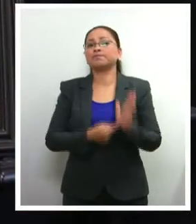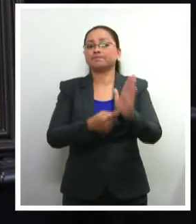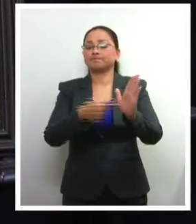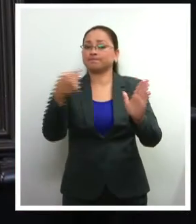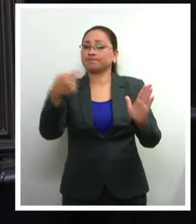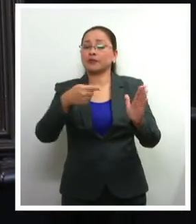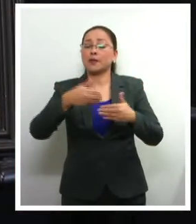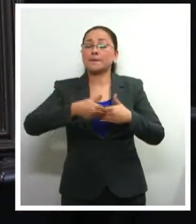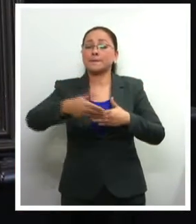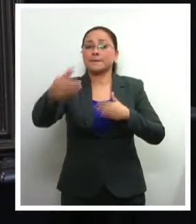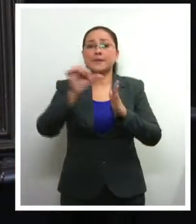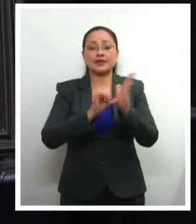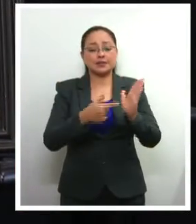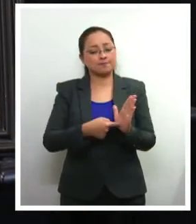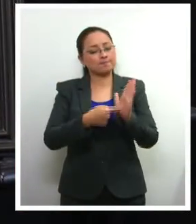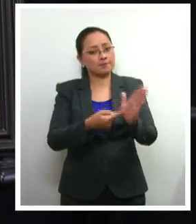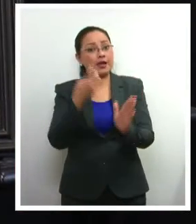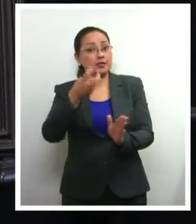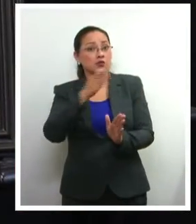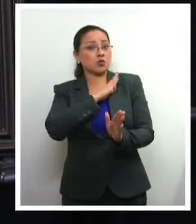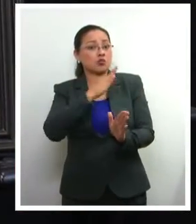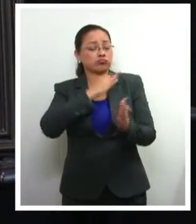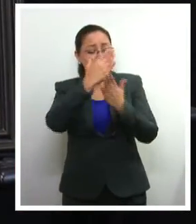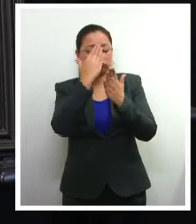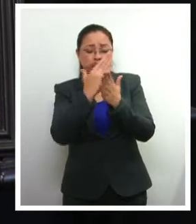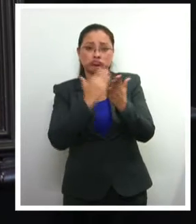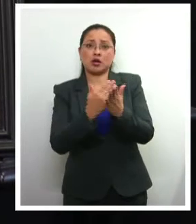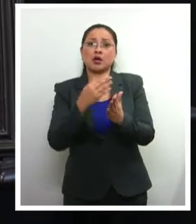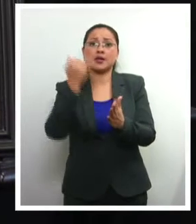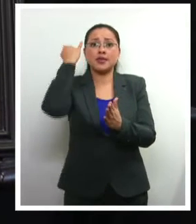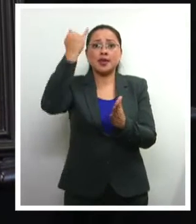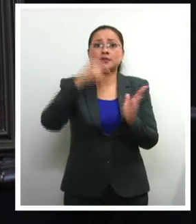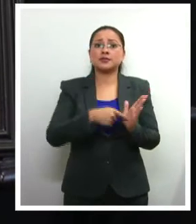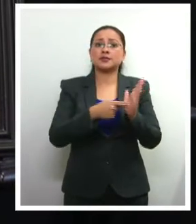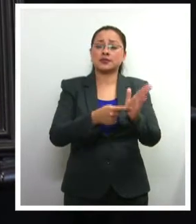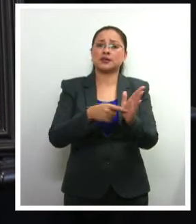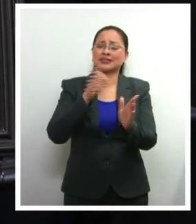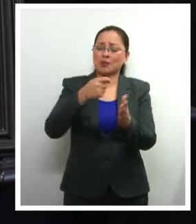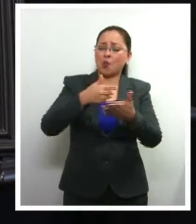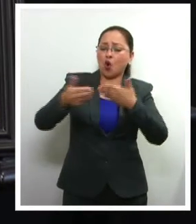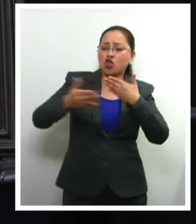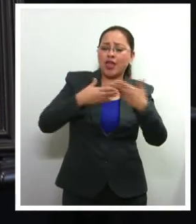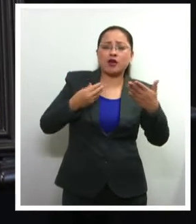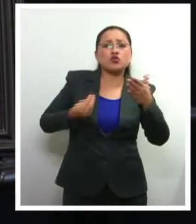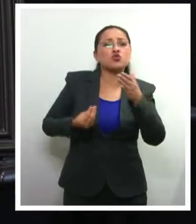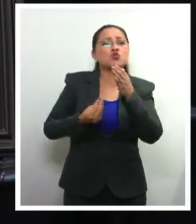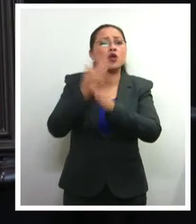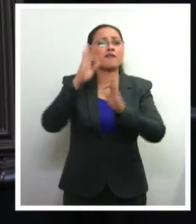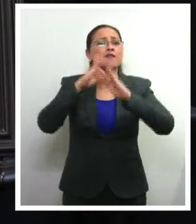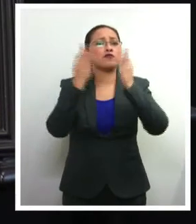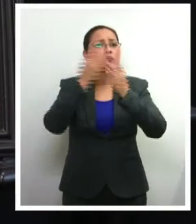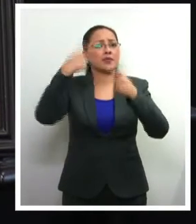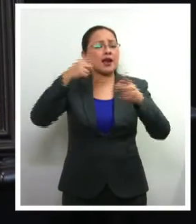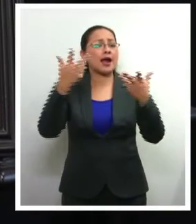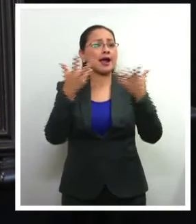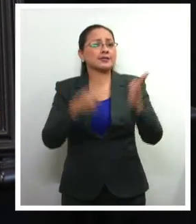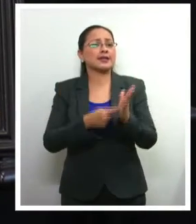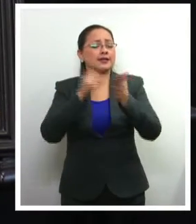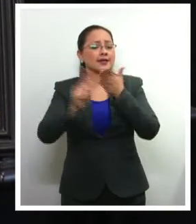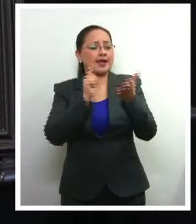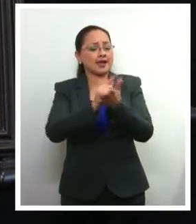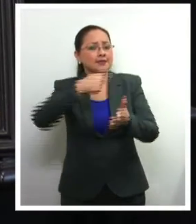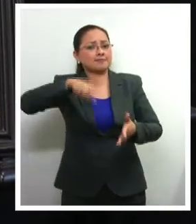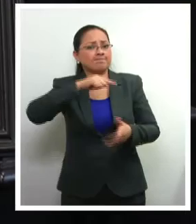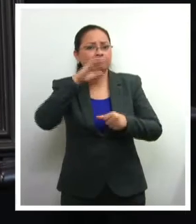estos próximos meses de que estos principios son lo moderno, es la forma en la que se tiene que hacer las leyes